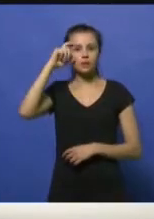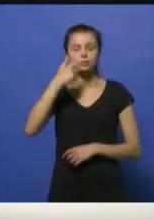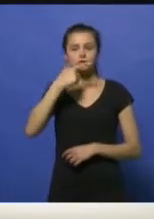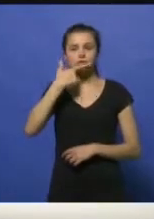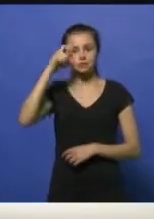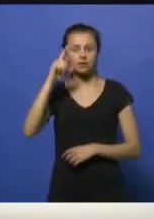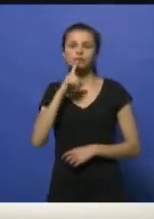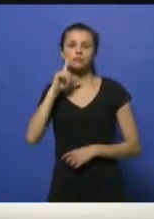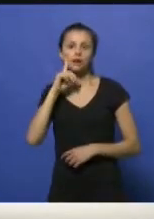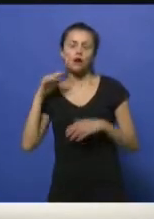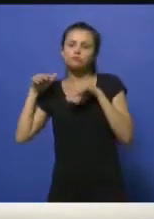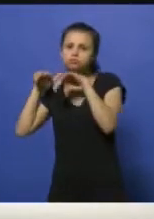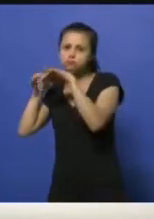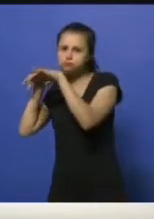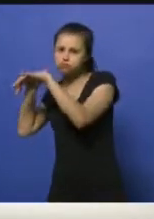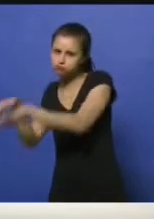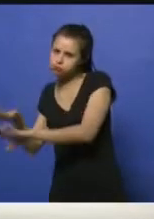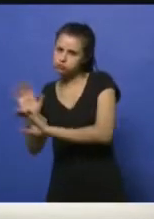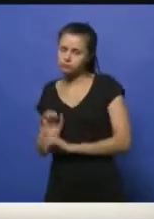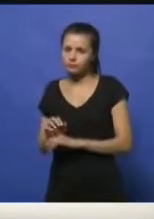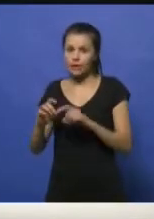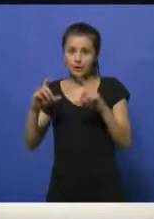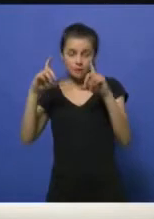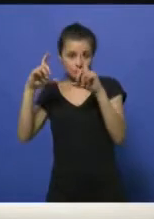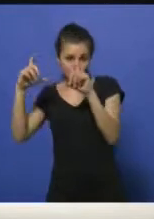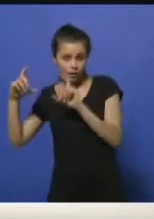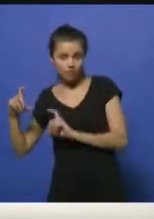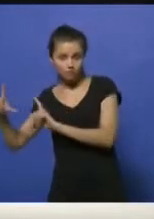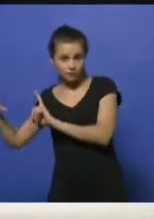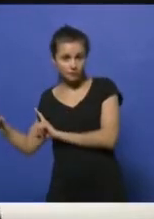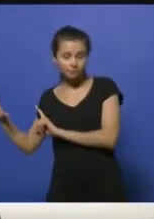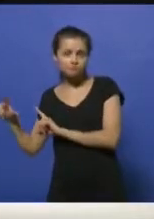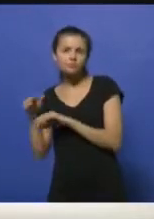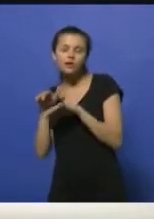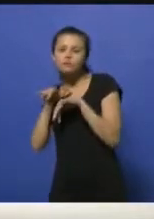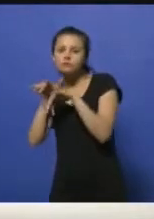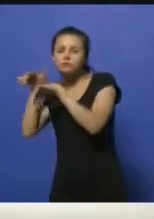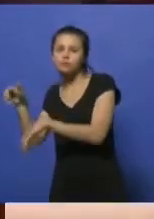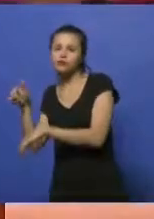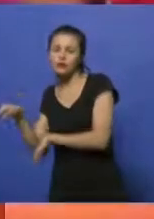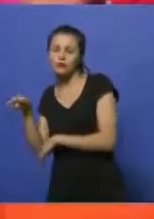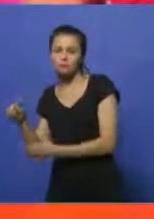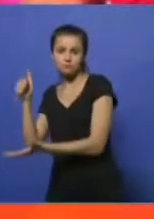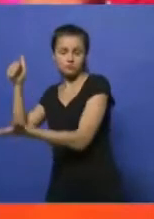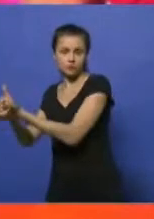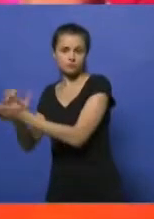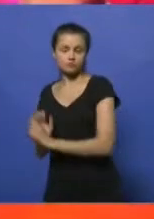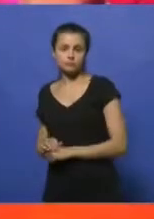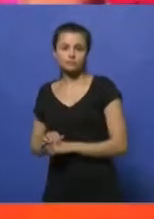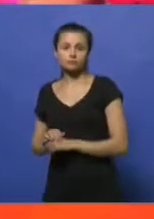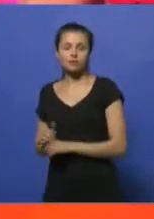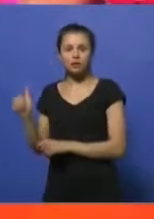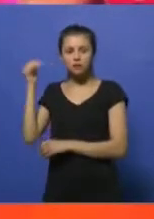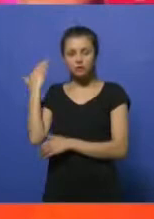presentó. Es increíble. Bien. Tercer año consecutivo. Tenemos algunas imágenes para ver de lo que fue la presentación de Luis Pesetti. Sí. Inclusive lo estamos viendo detrás